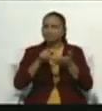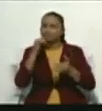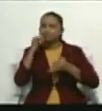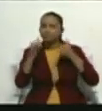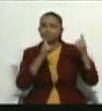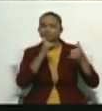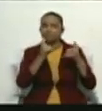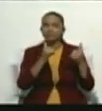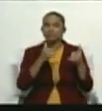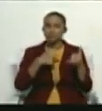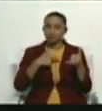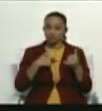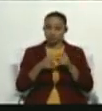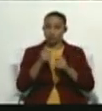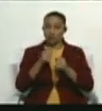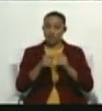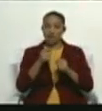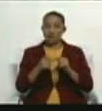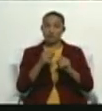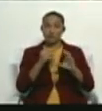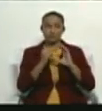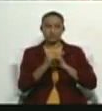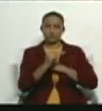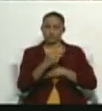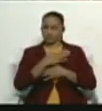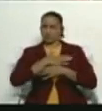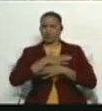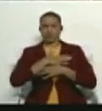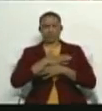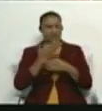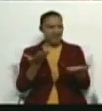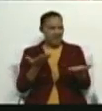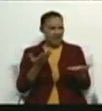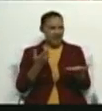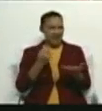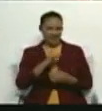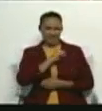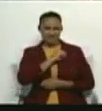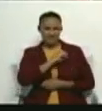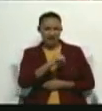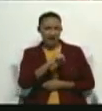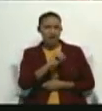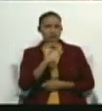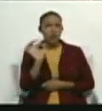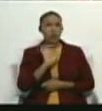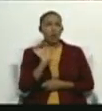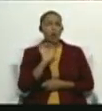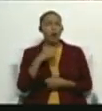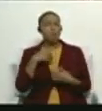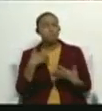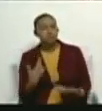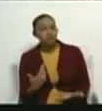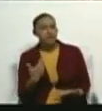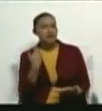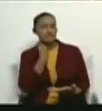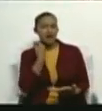Inclusive le escribí y le dije, será un infarto, Dios, yo creo que pudiera ser una recaída de su enfermedad.